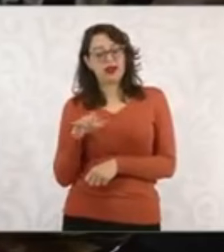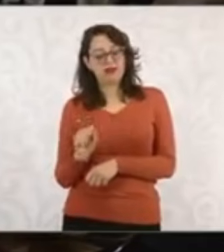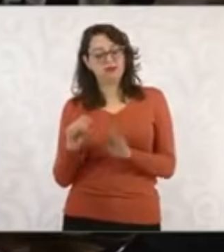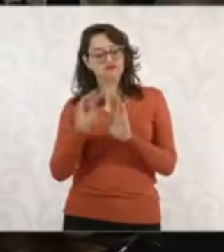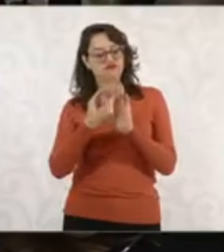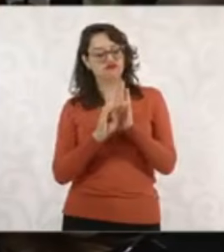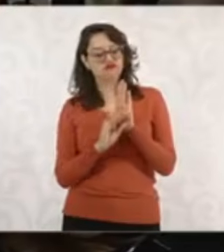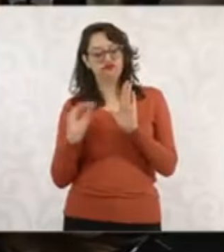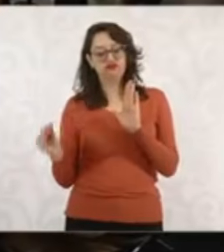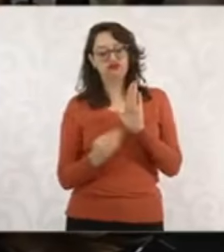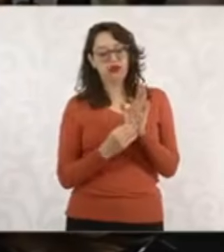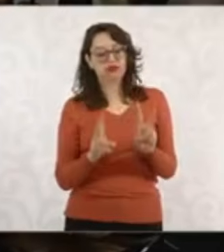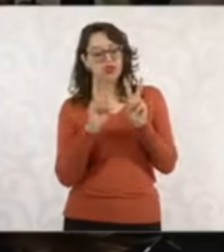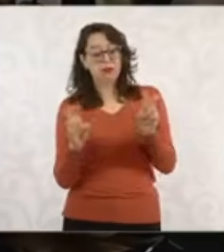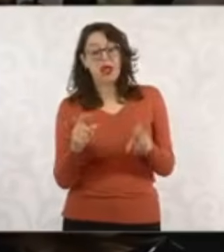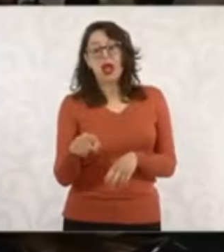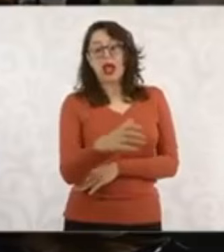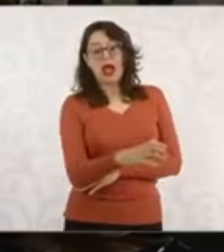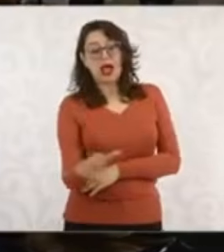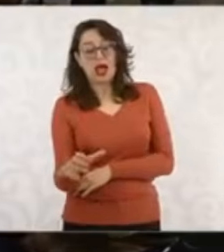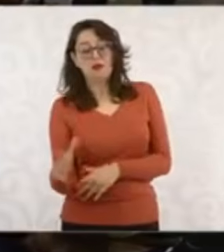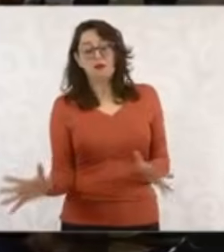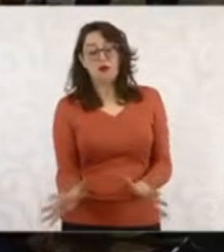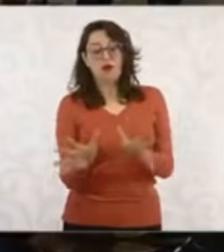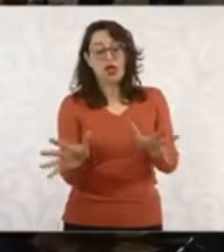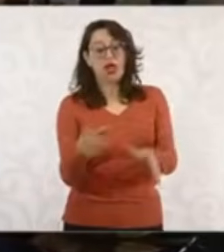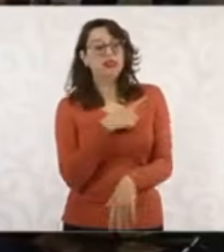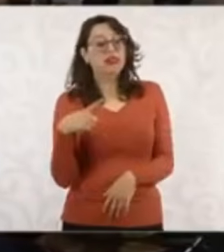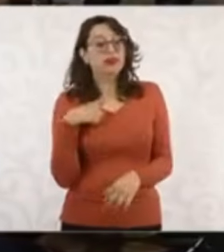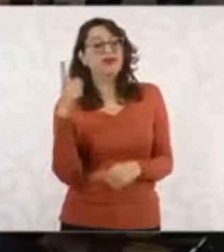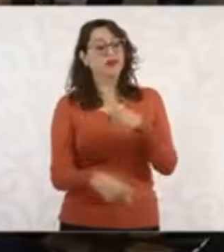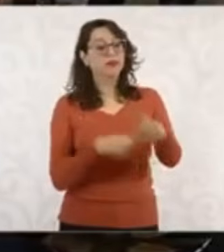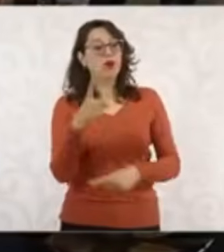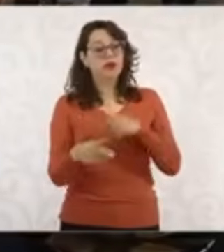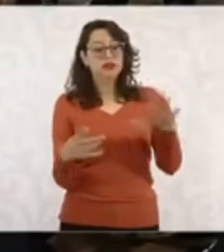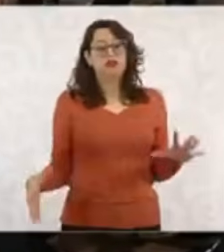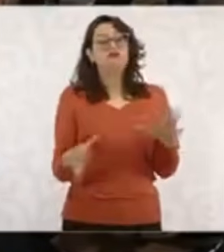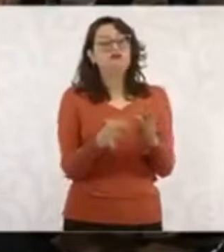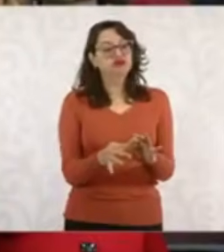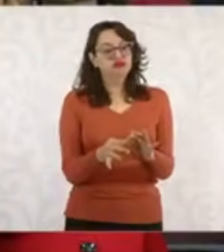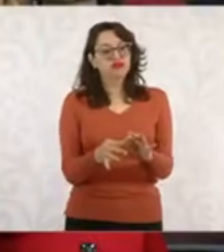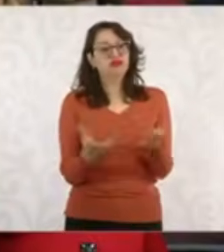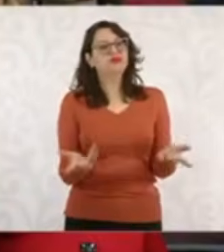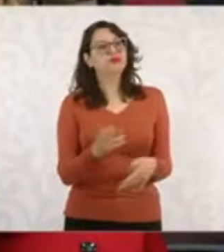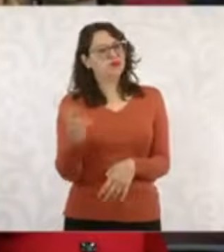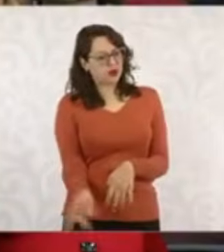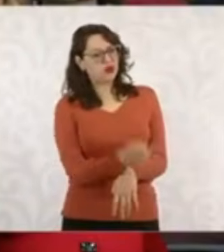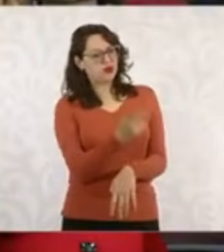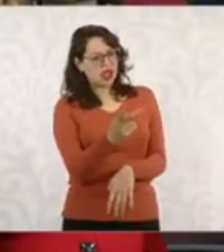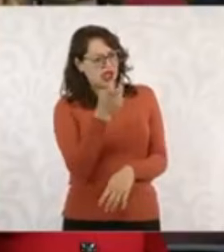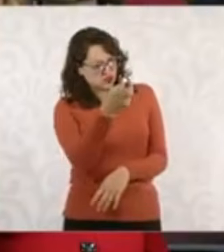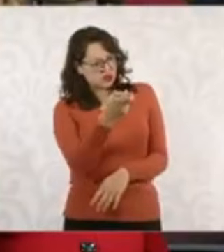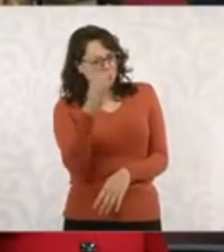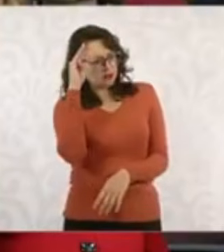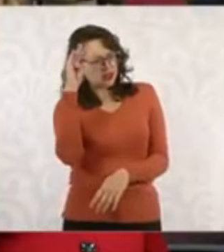que para también darle vida al ejido los incorpora a actividades deportivas. Entonces, preguntarle si por